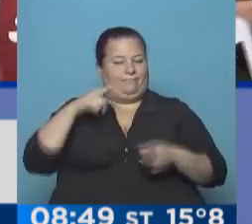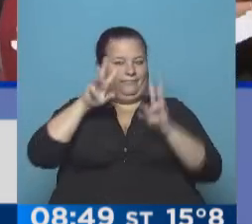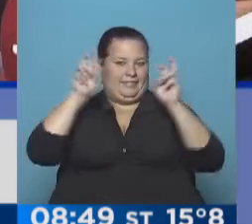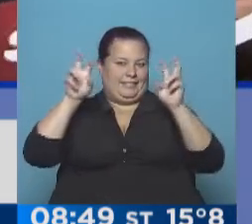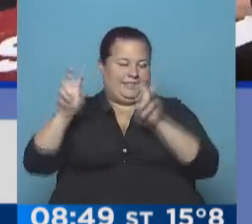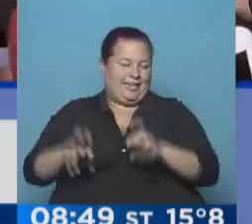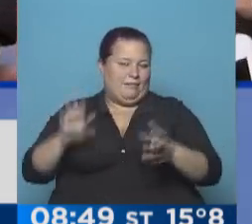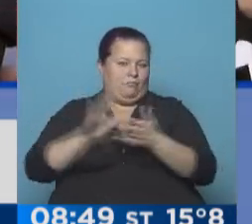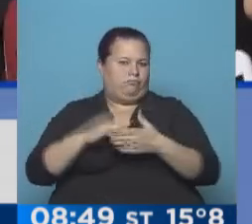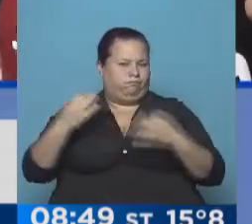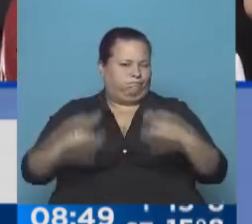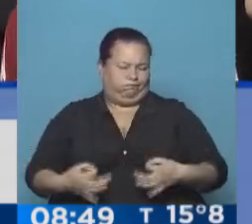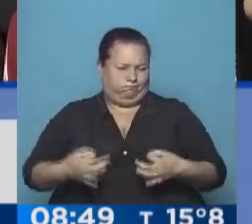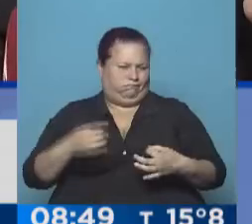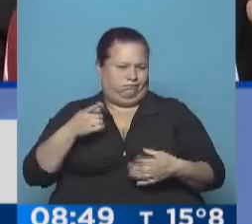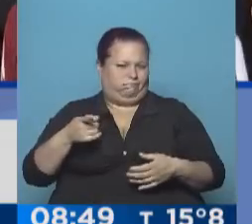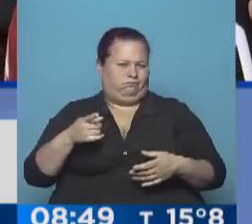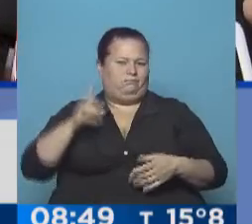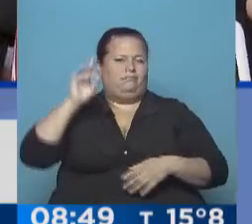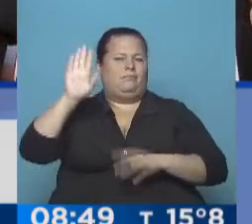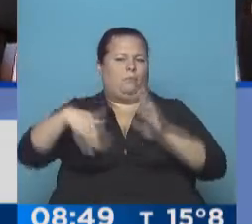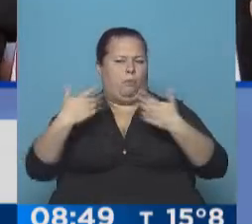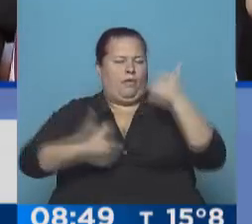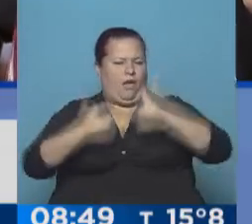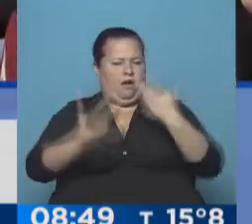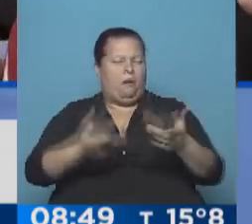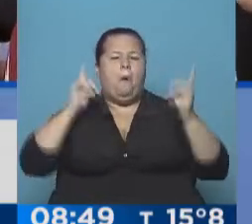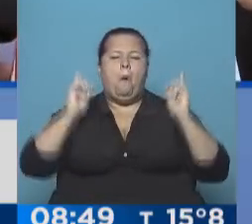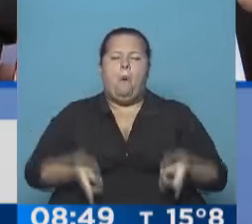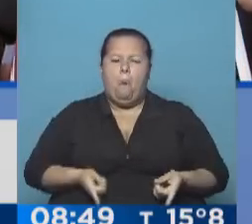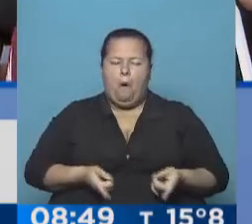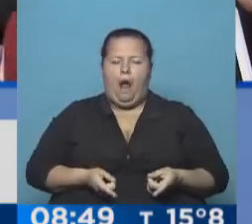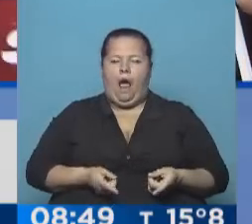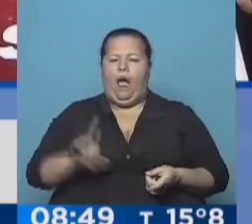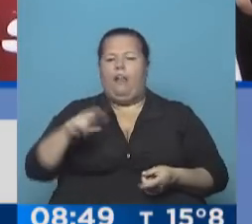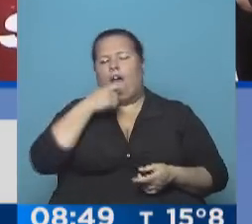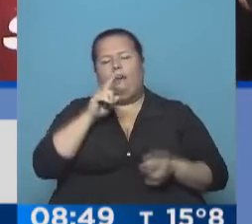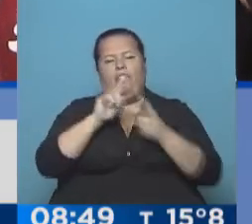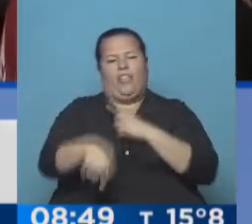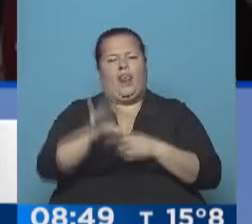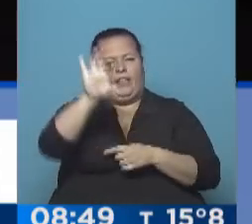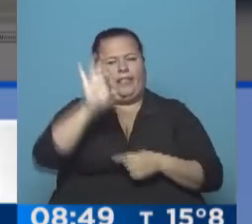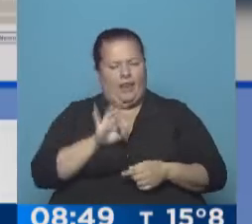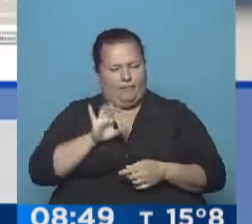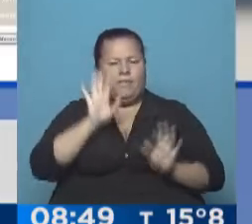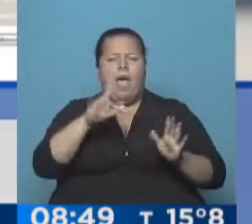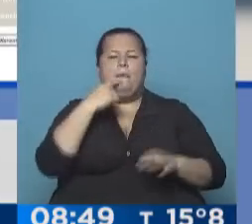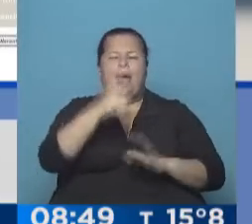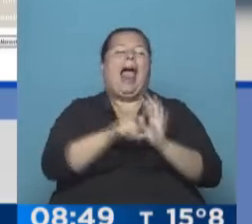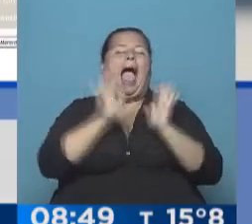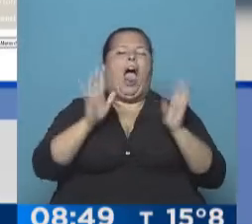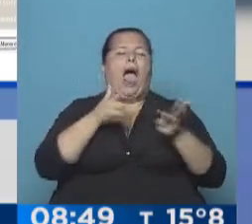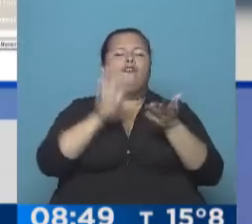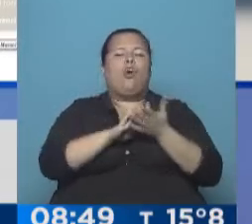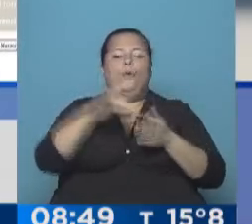cuestiones que pueden ser perfectamente con convocatoria de licitación y, sin embargo, se contratan de forma directa. Ahora, el legislador, claro, hablamos